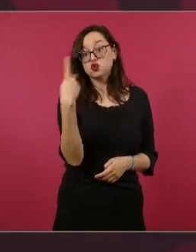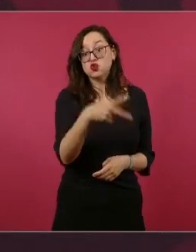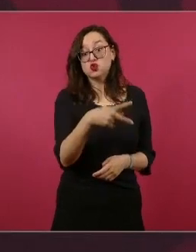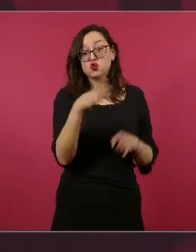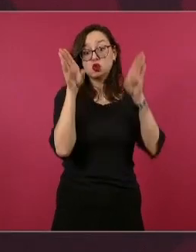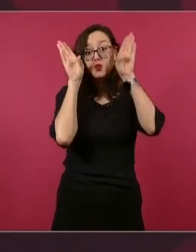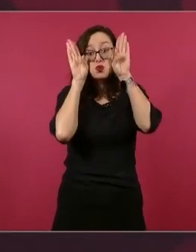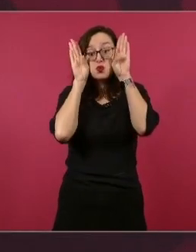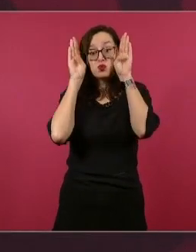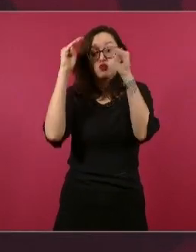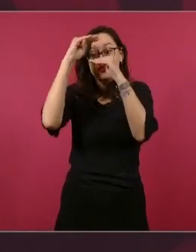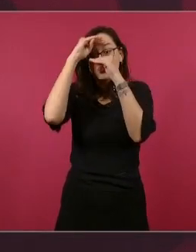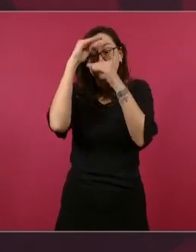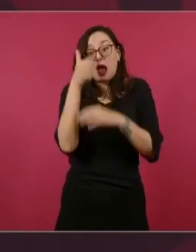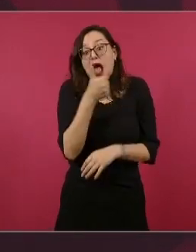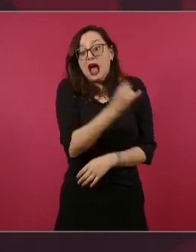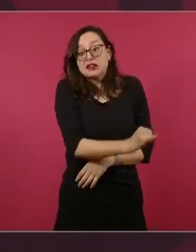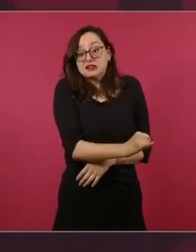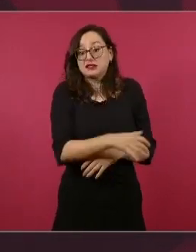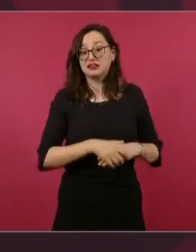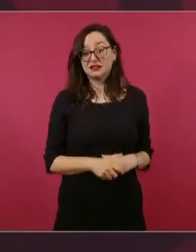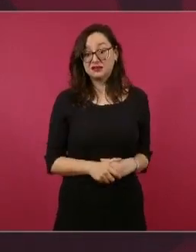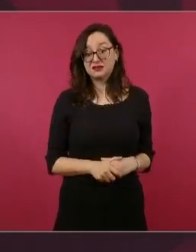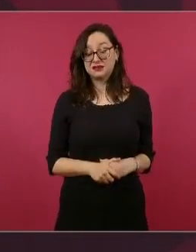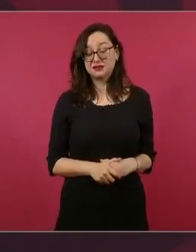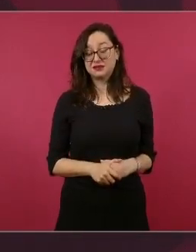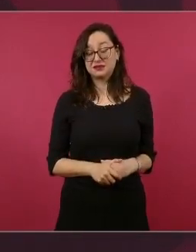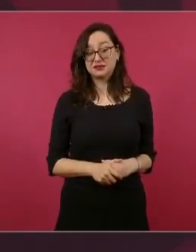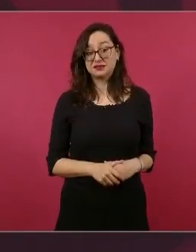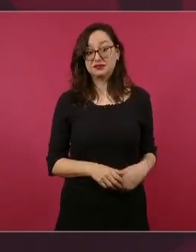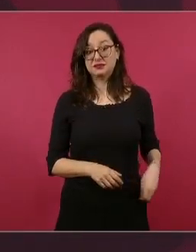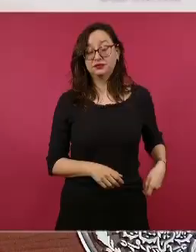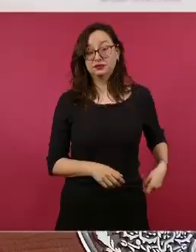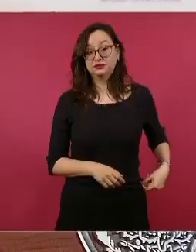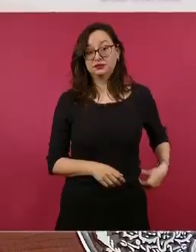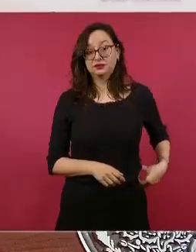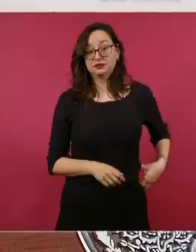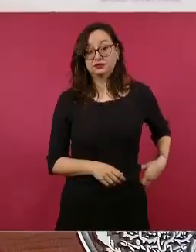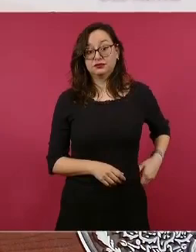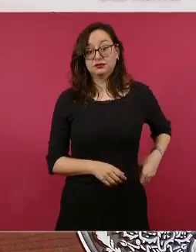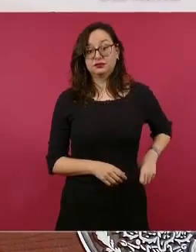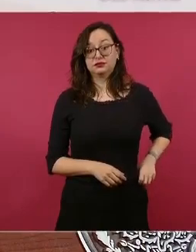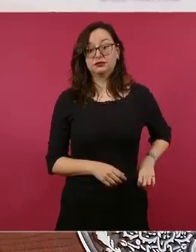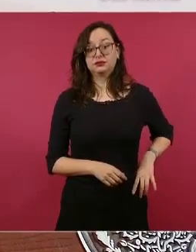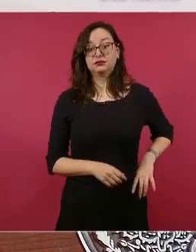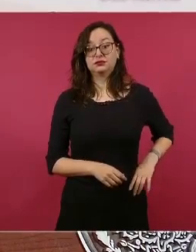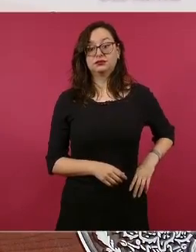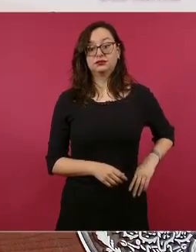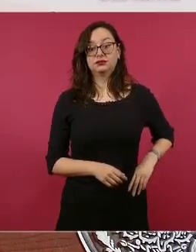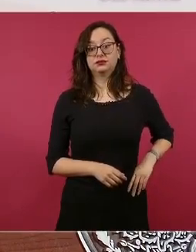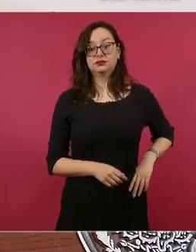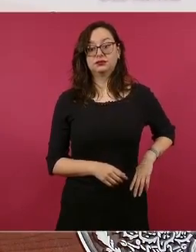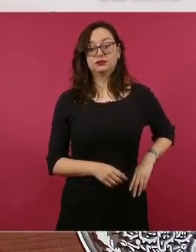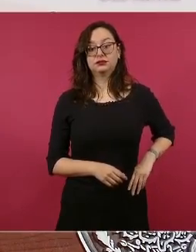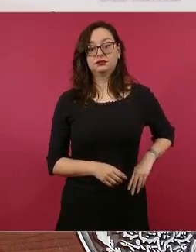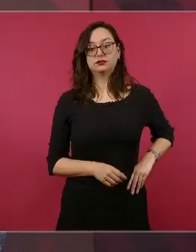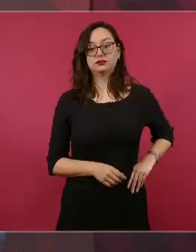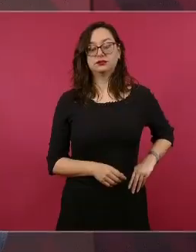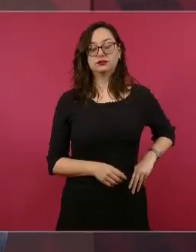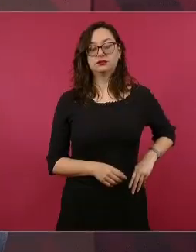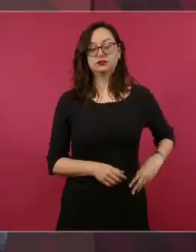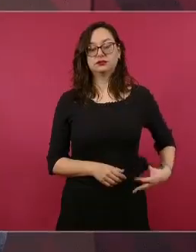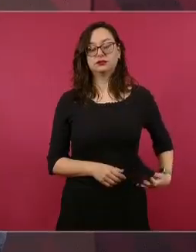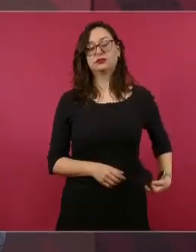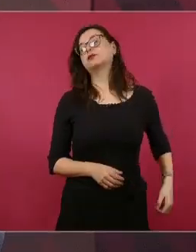conservador y qué bueno que está quedando al descubierto yo